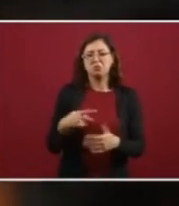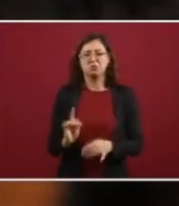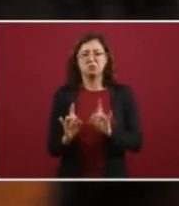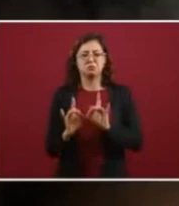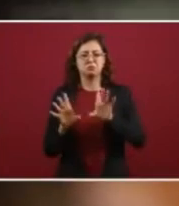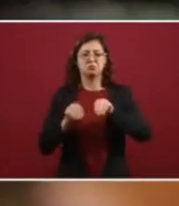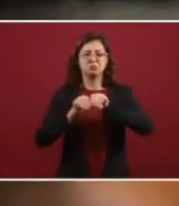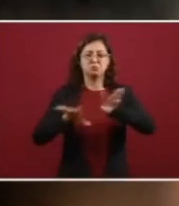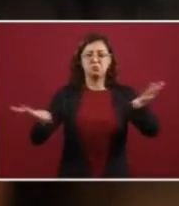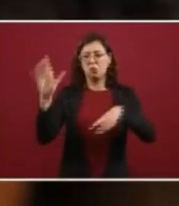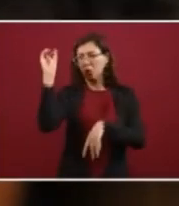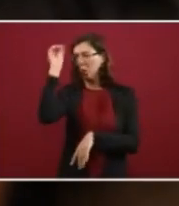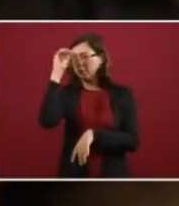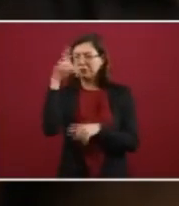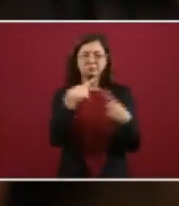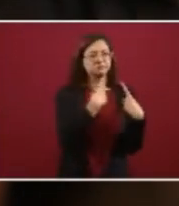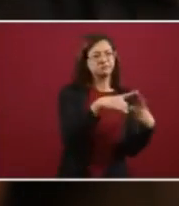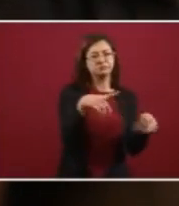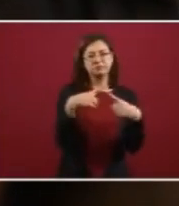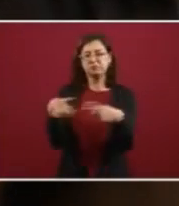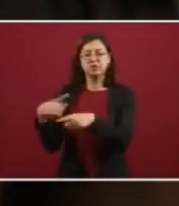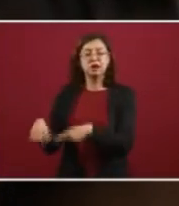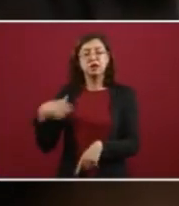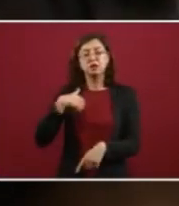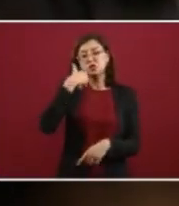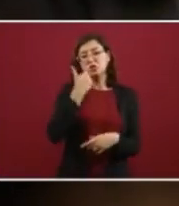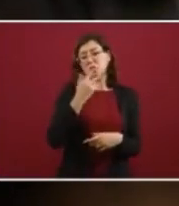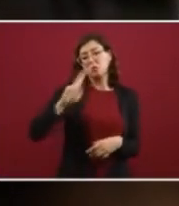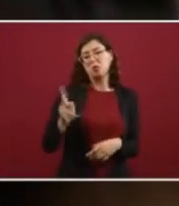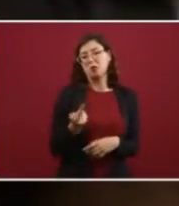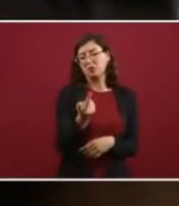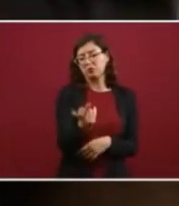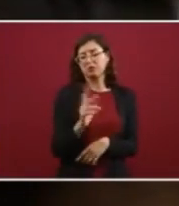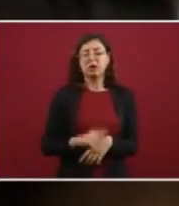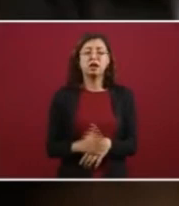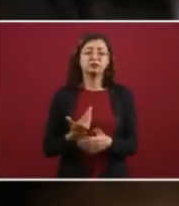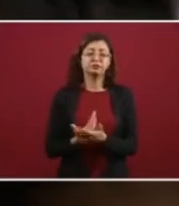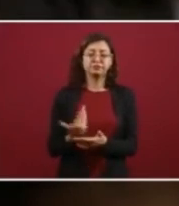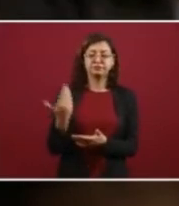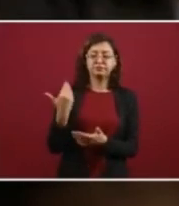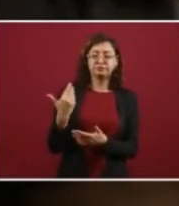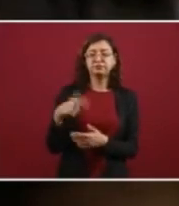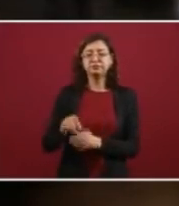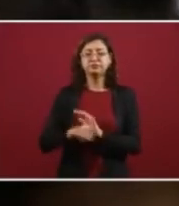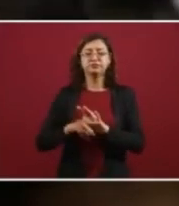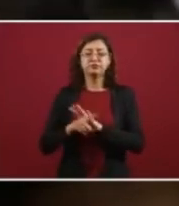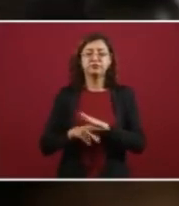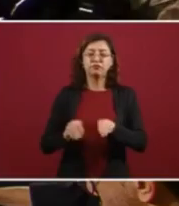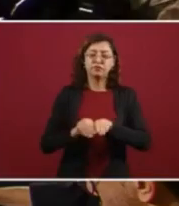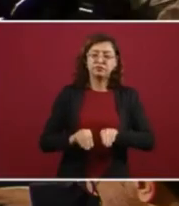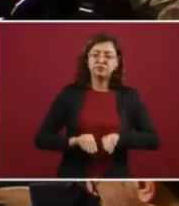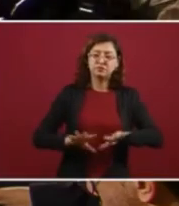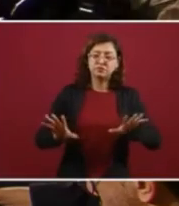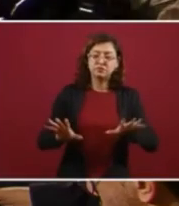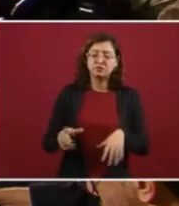y por pensar en un médico que todos queríamos el mensaje de sabaletas surge tras develarse tras revelarse el recorte de la secretaria